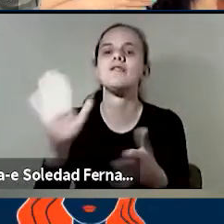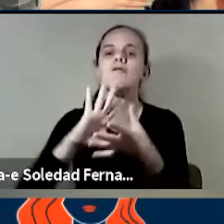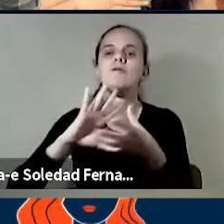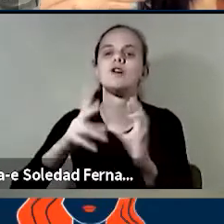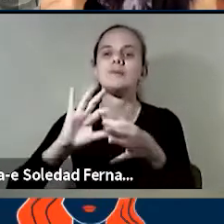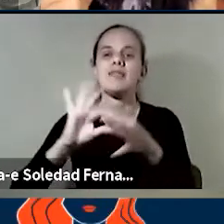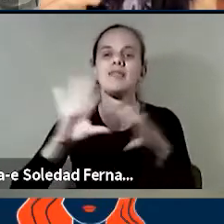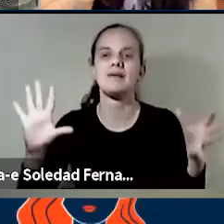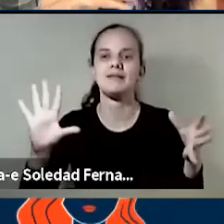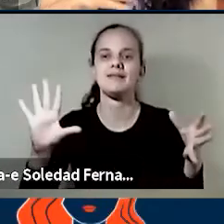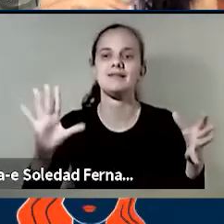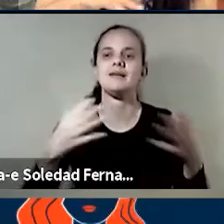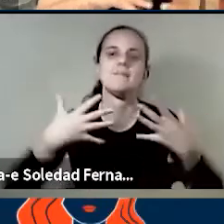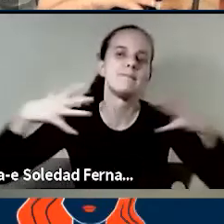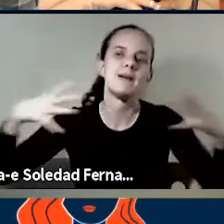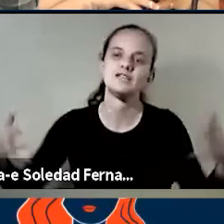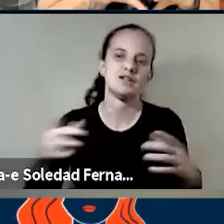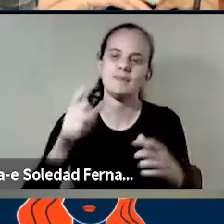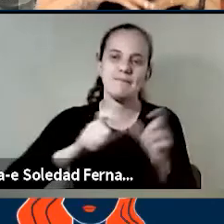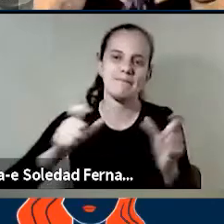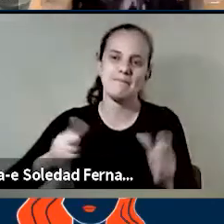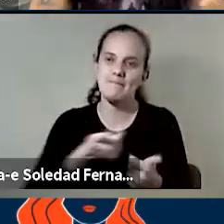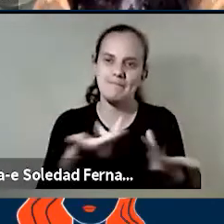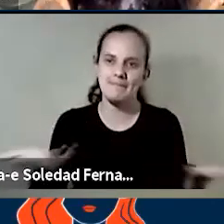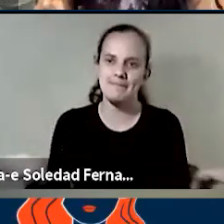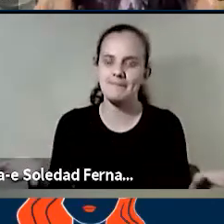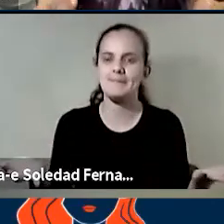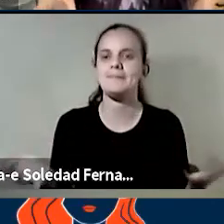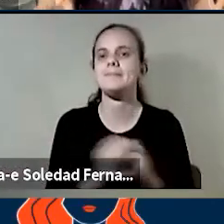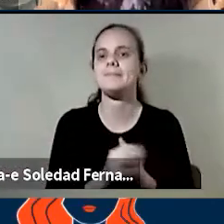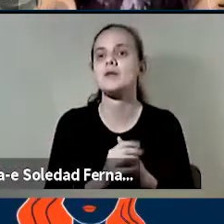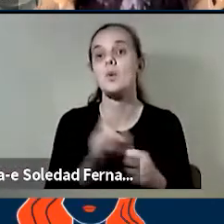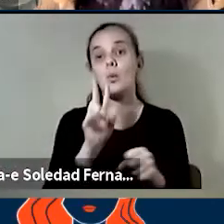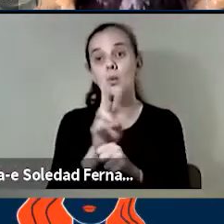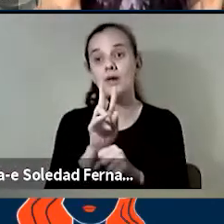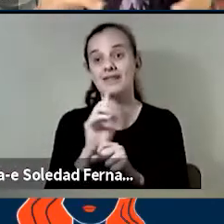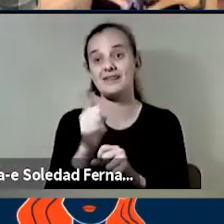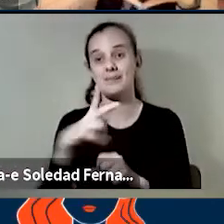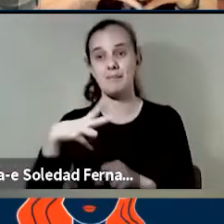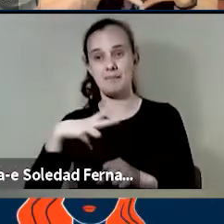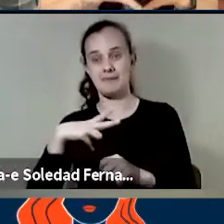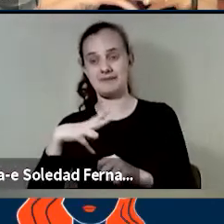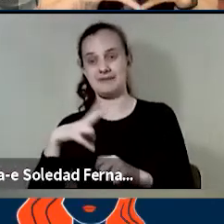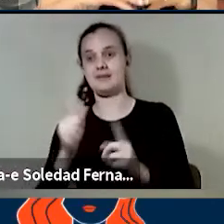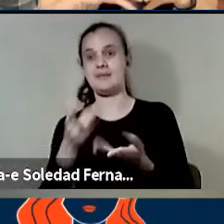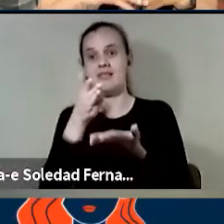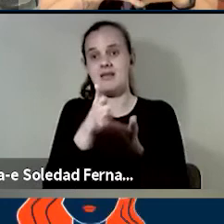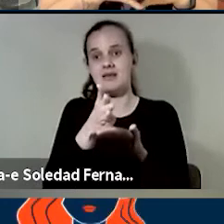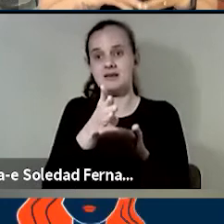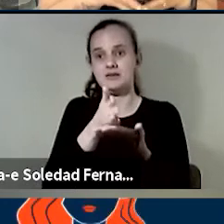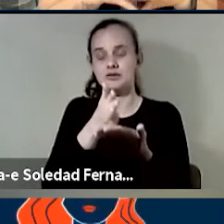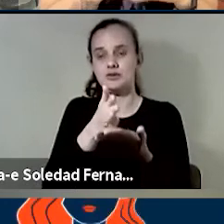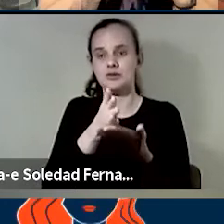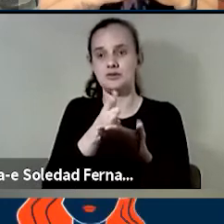pueda ser segura y a la vez que pueda ser usada de manera independiente por una mayor cantidad de personas. Algo que es muy importante